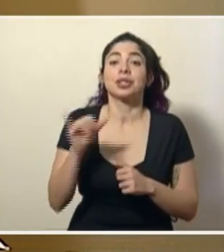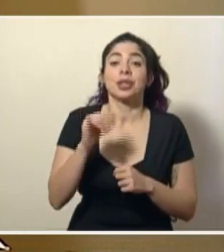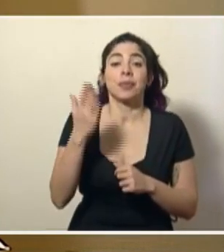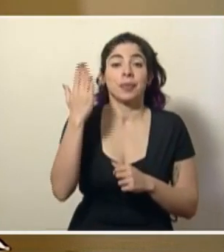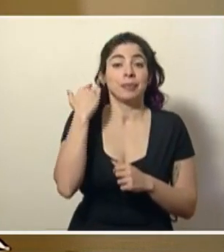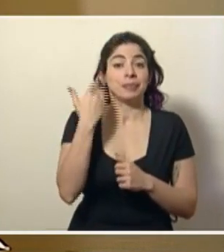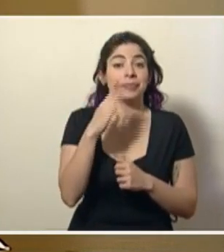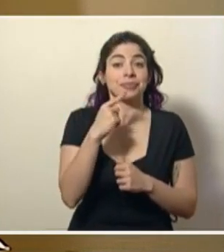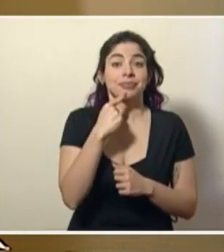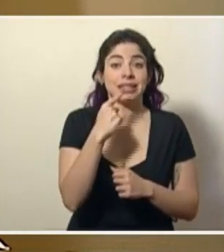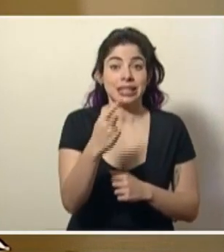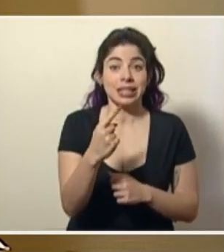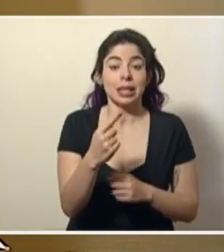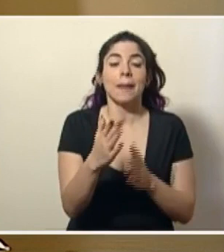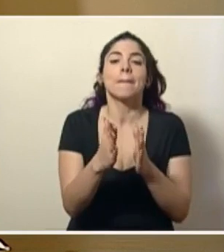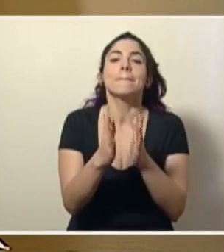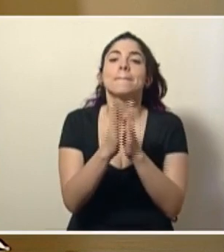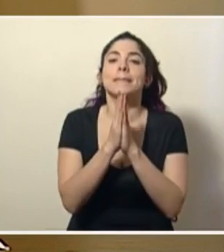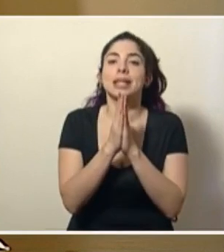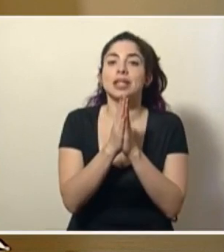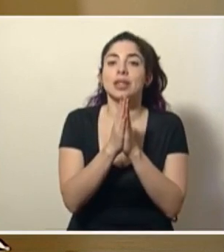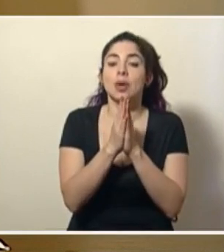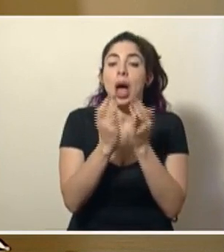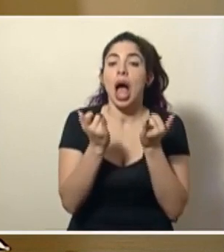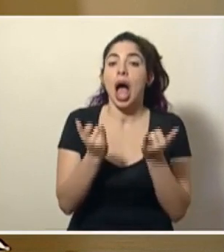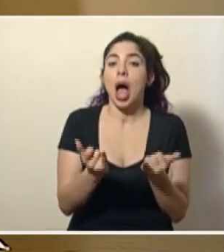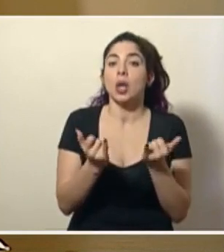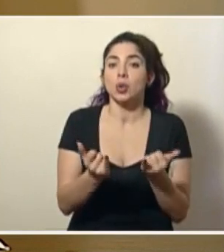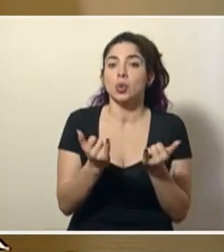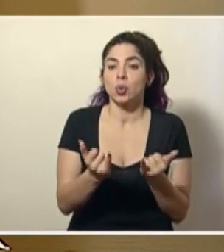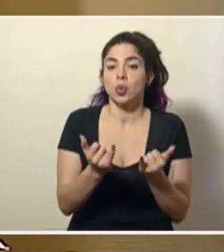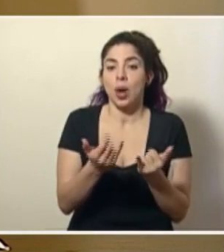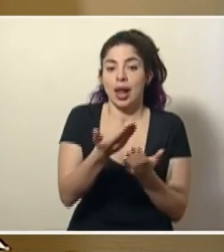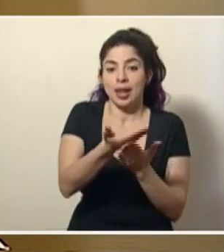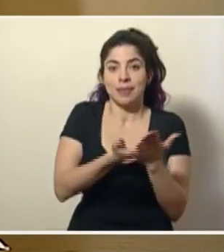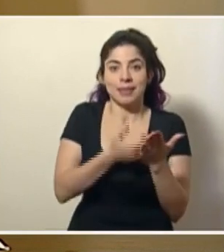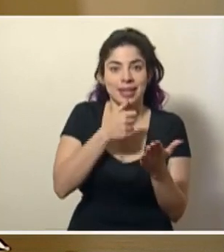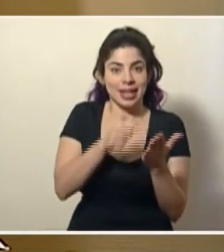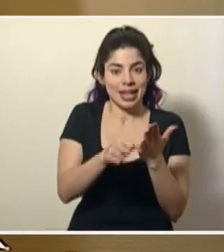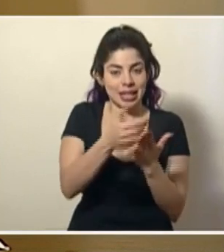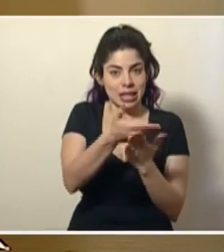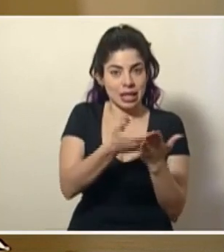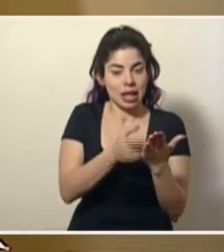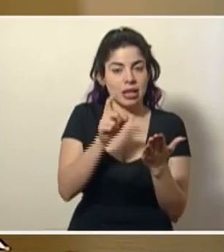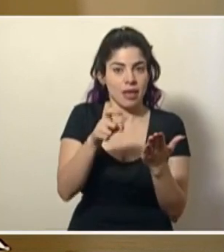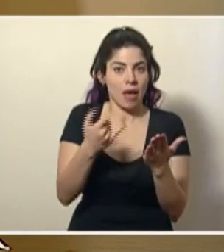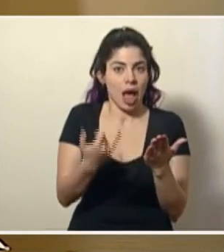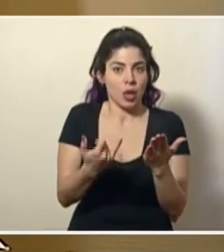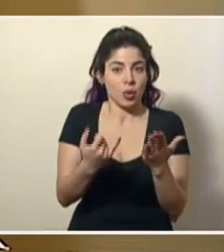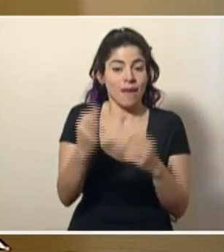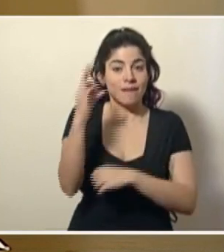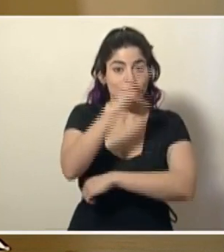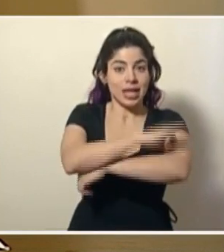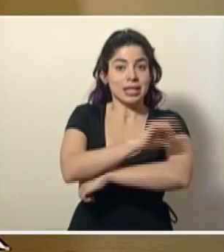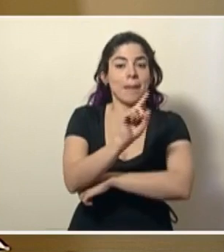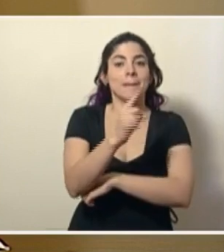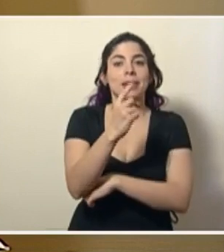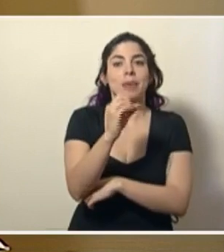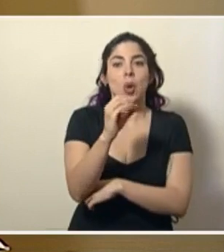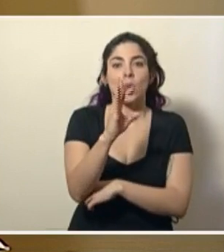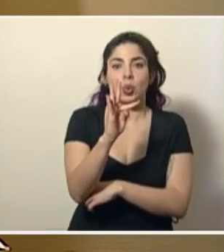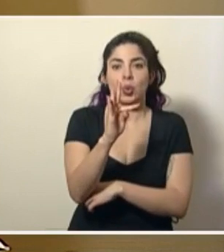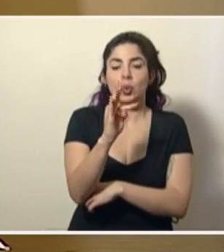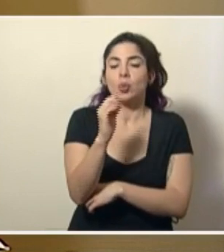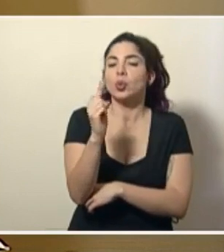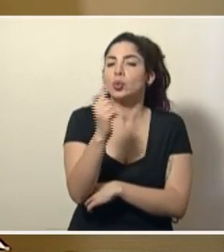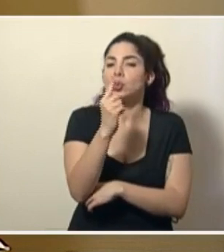lo mencionábamos, pues se pidió una actualización de la nota con fecha 1 de octubre.